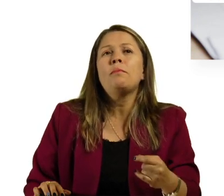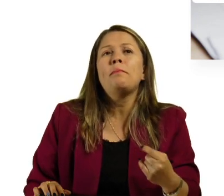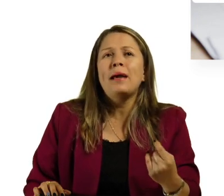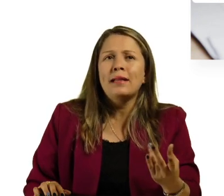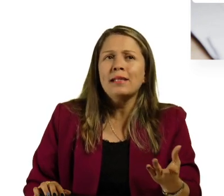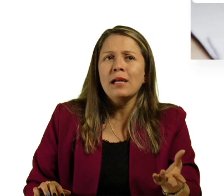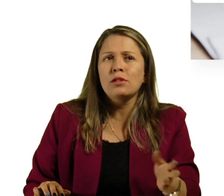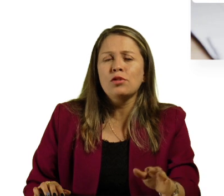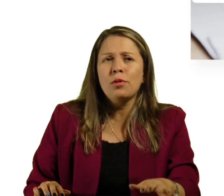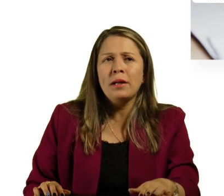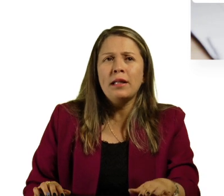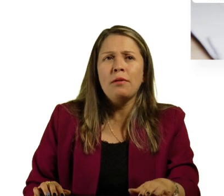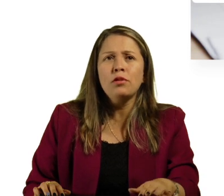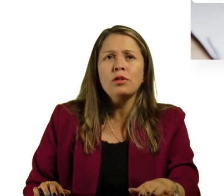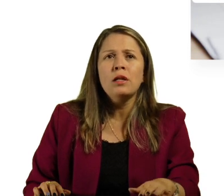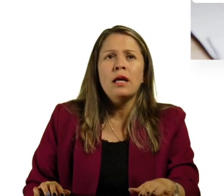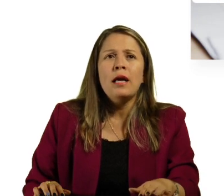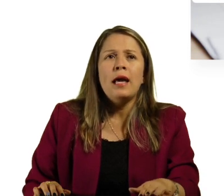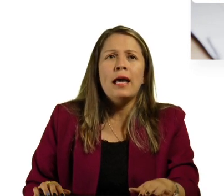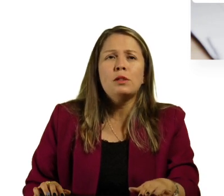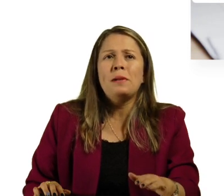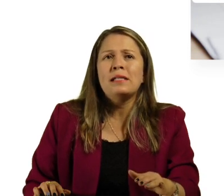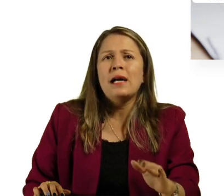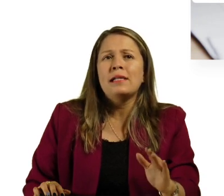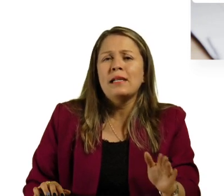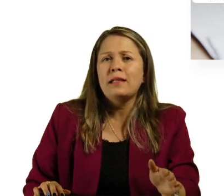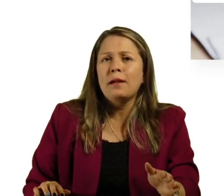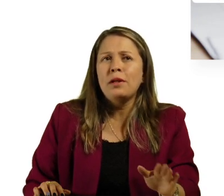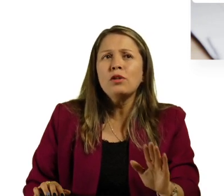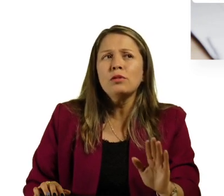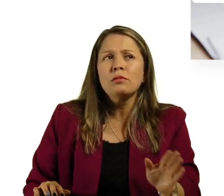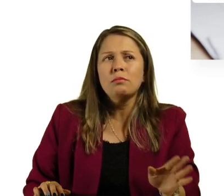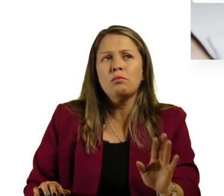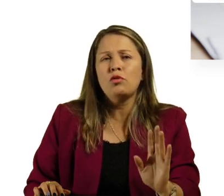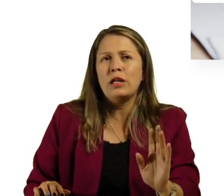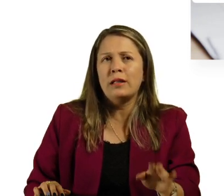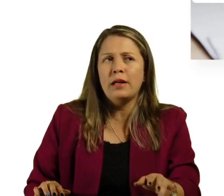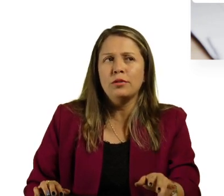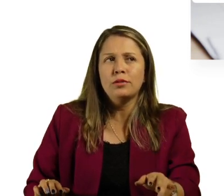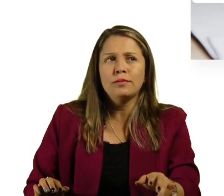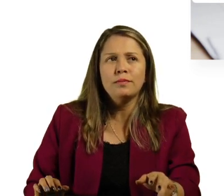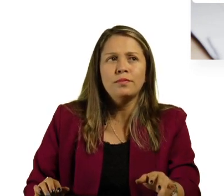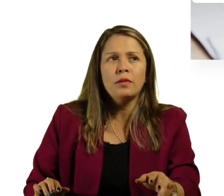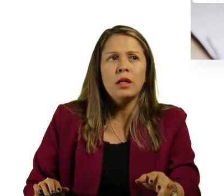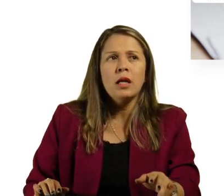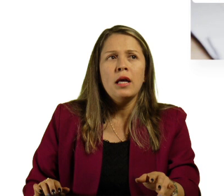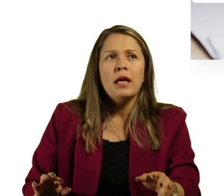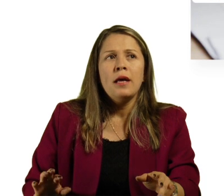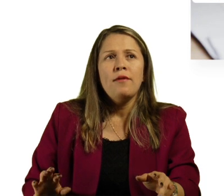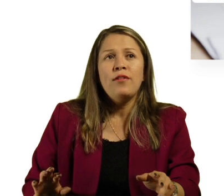Estableciendo metas a esos objetivos expresadas en términos monetarios.